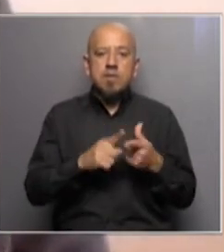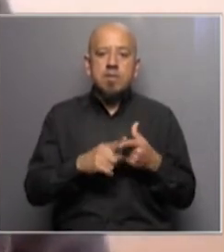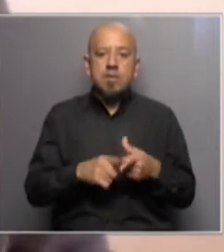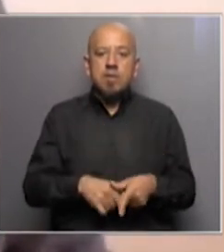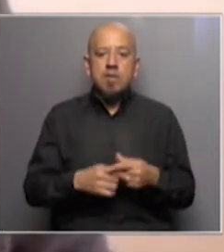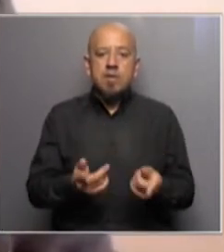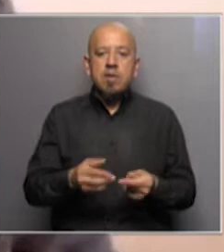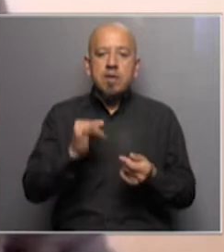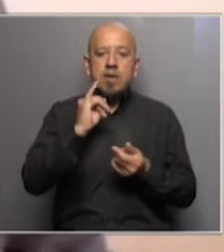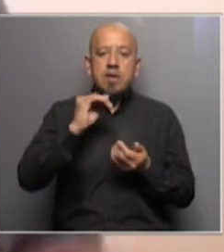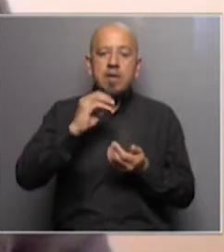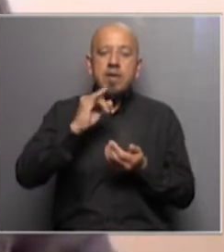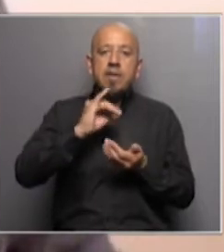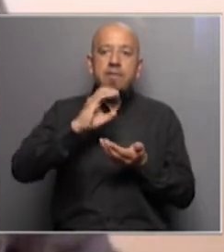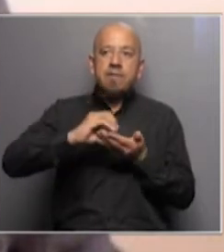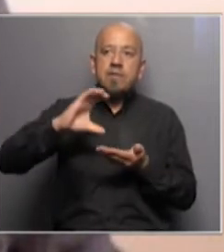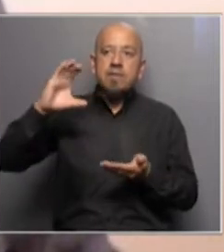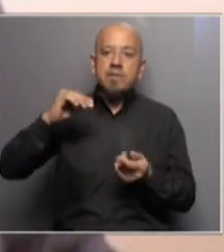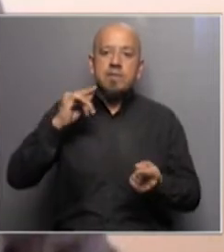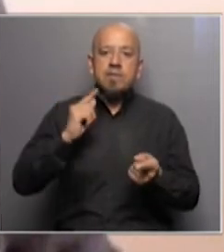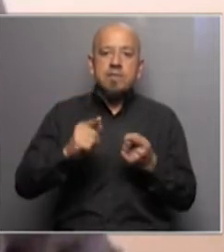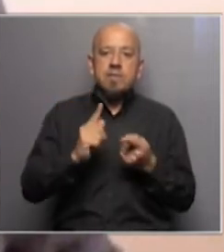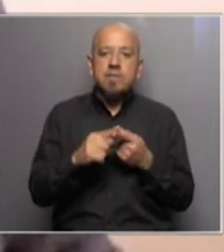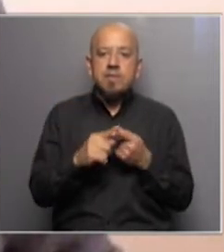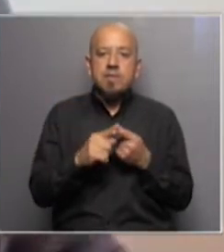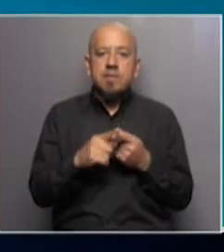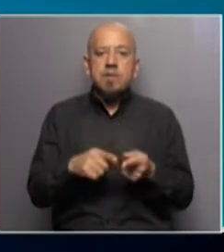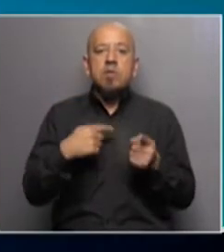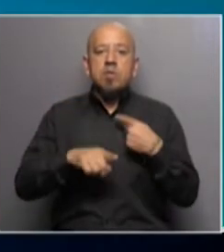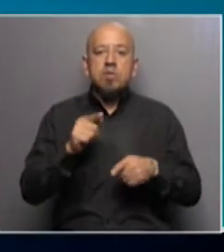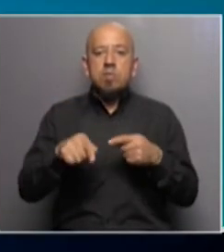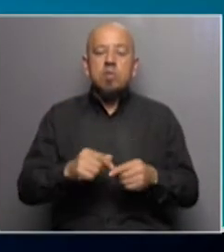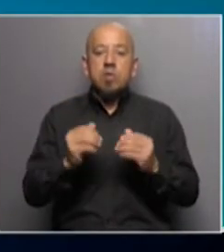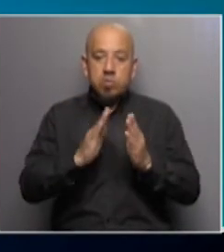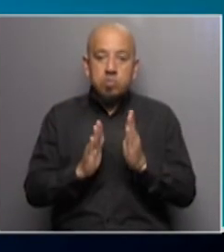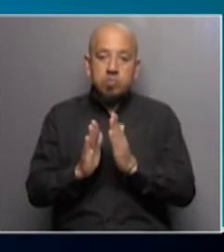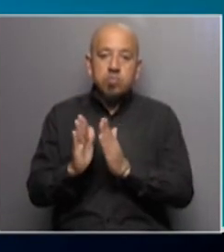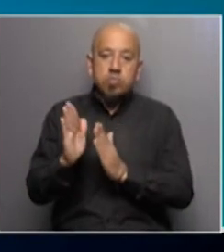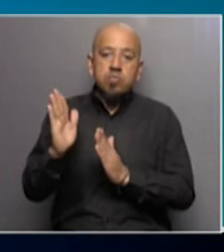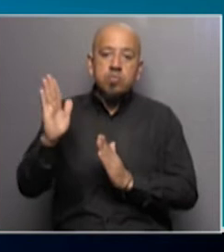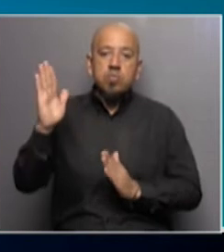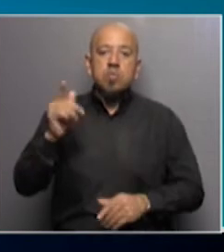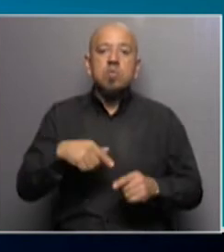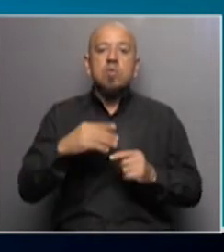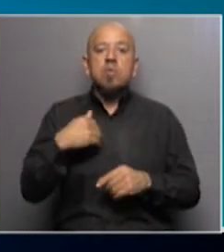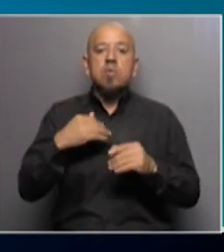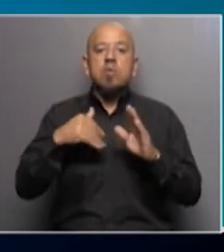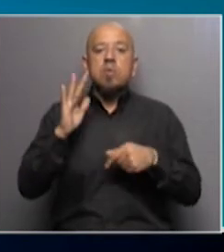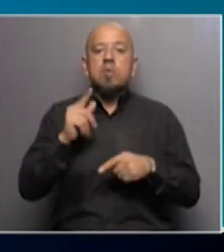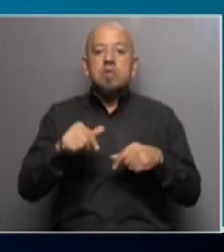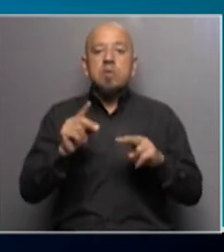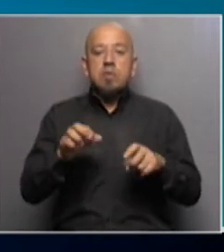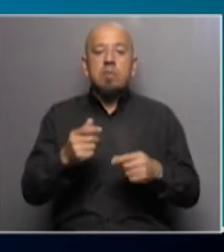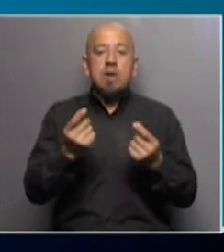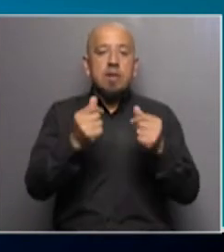inflación y para combatir la inflación voy a seguir subiendo la tasa de interés. Y a medida que la siga subiendo, bueno, más atractivos se hacen los títulos en